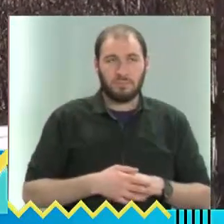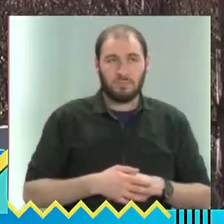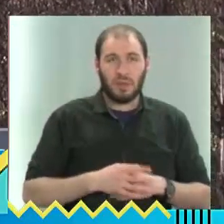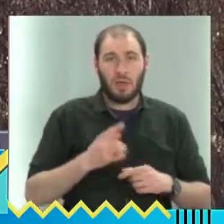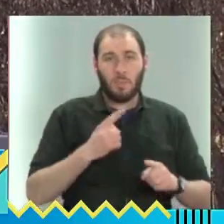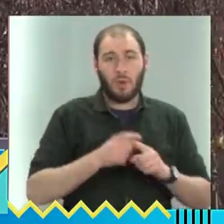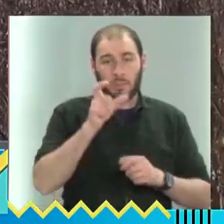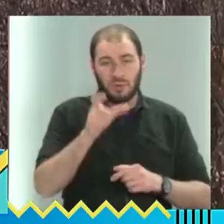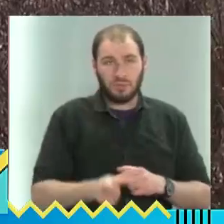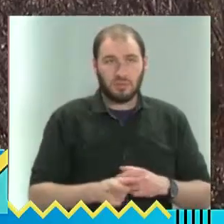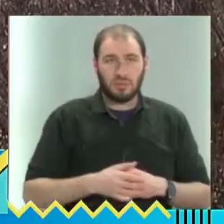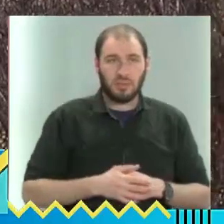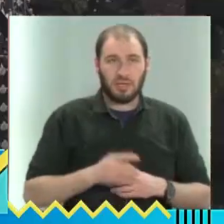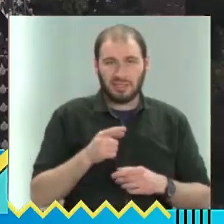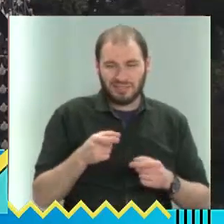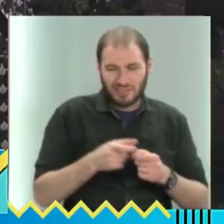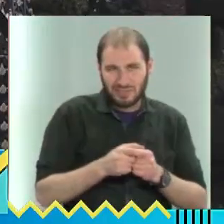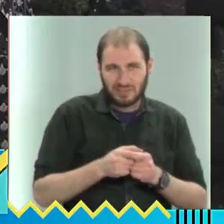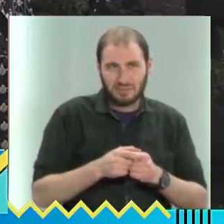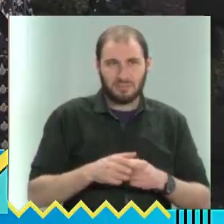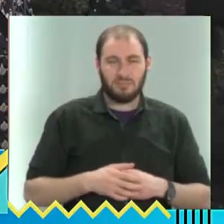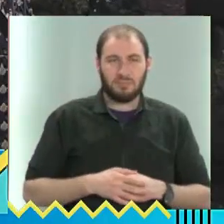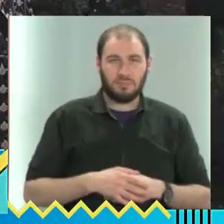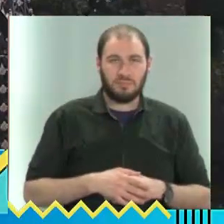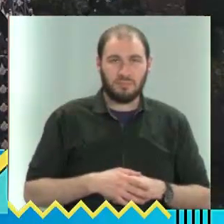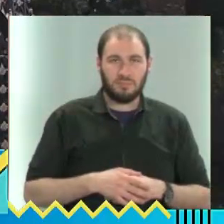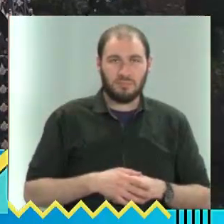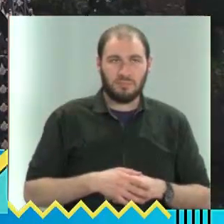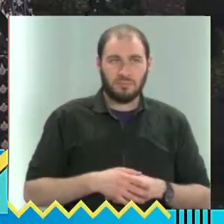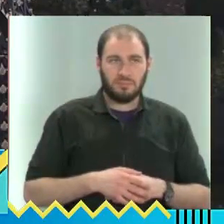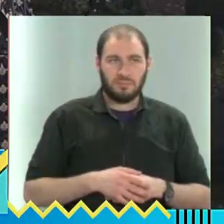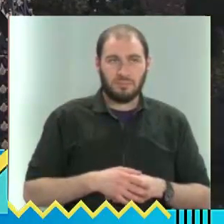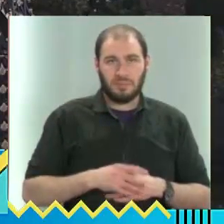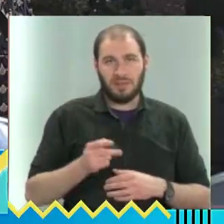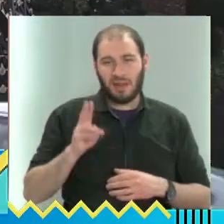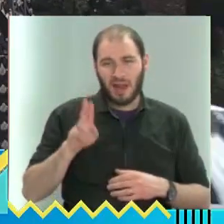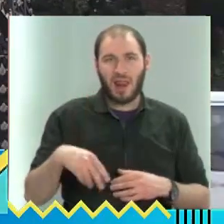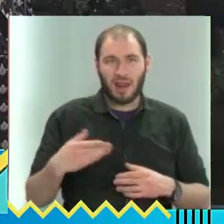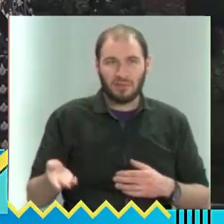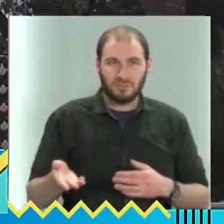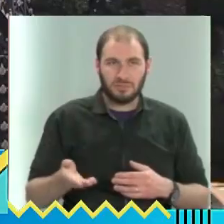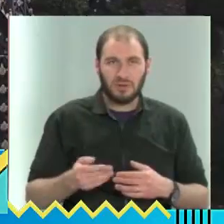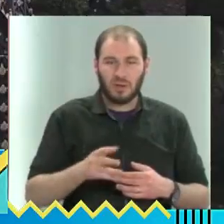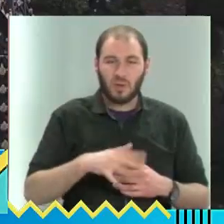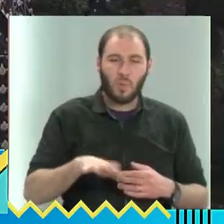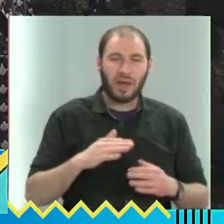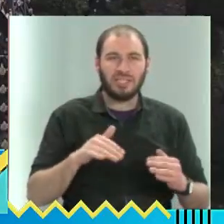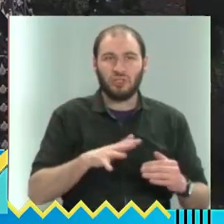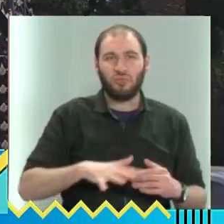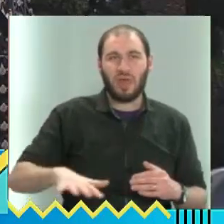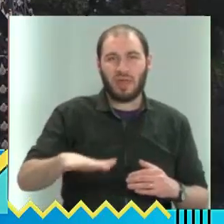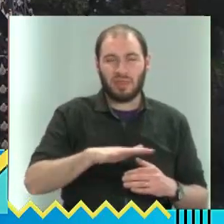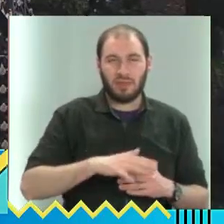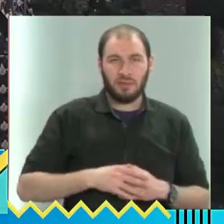por habitante es muy chica, entonces digamos, es lógico que tengan espacios urbanos en